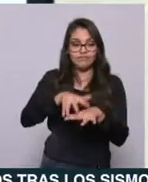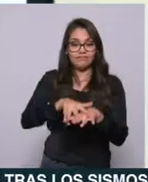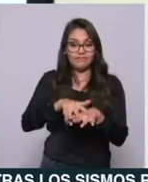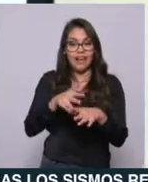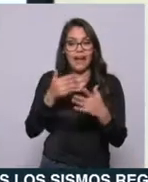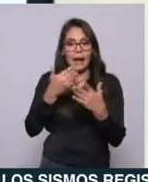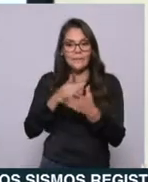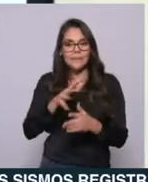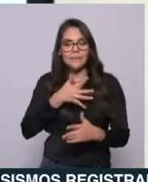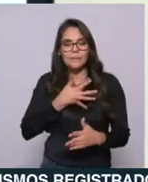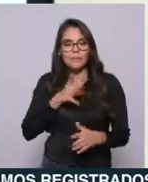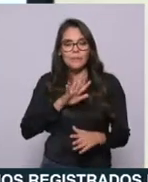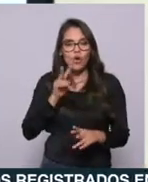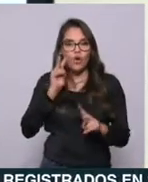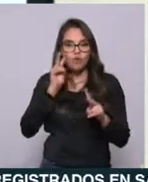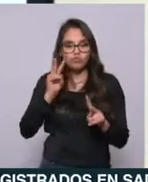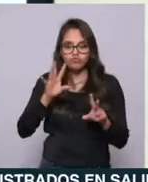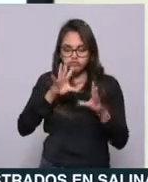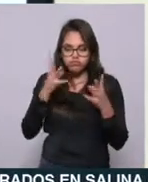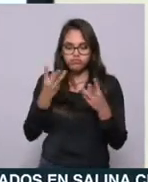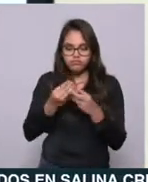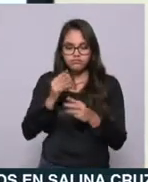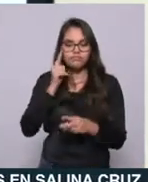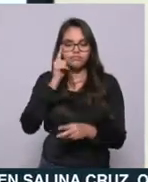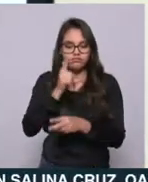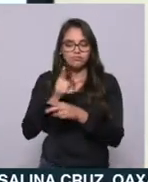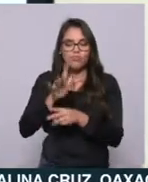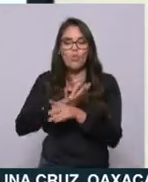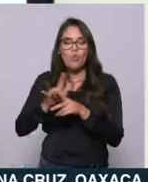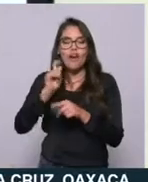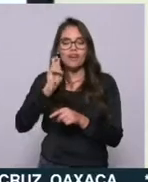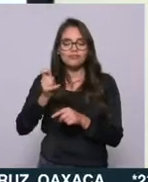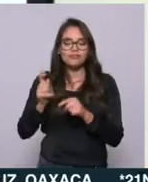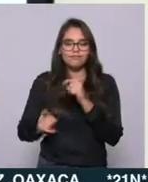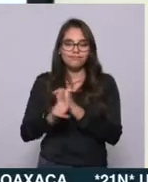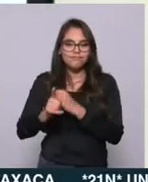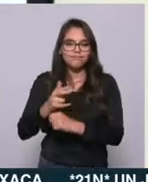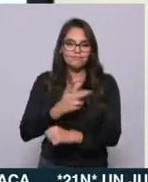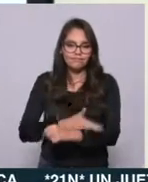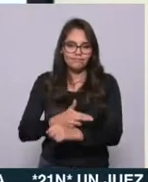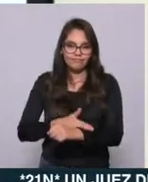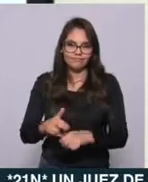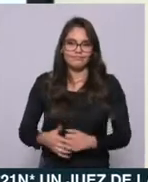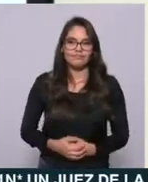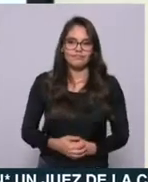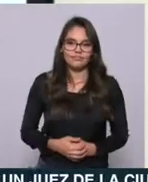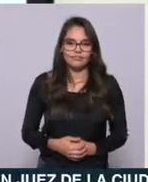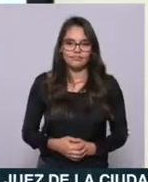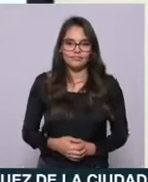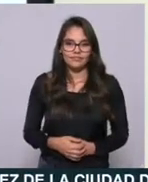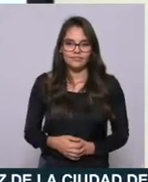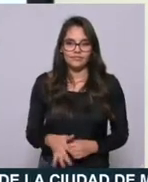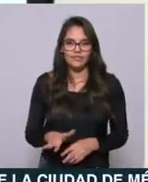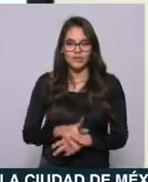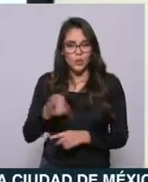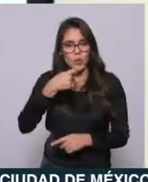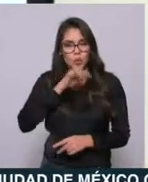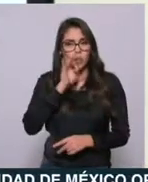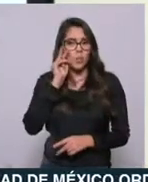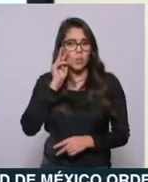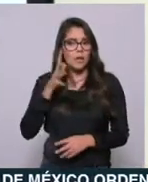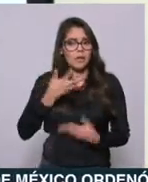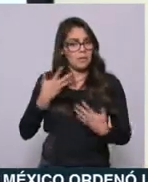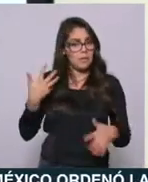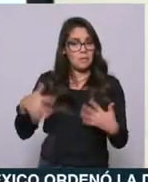tiene una visión de conjunto sobre los problemas. Por eso ustedes habrán encontrado que podemos tener la mejor ley de transparencia del